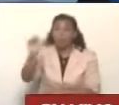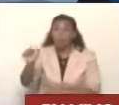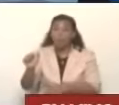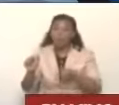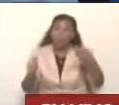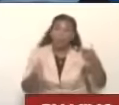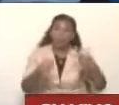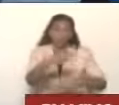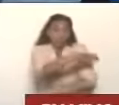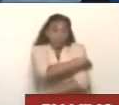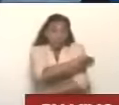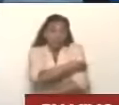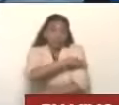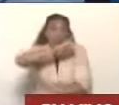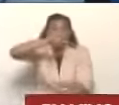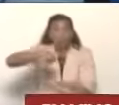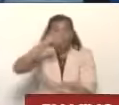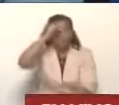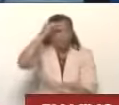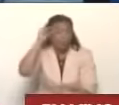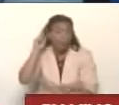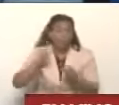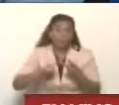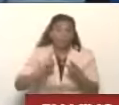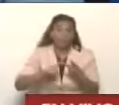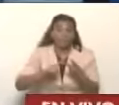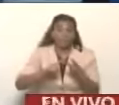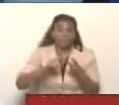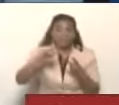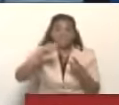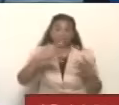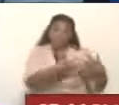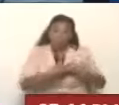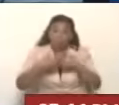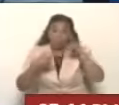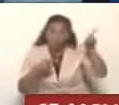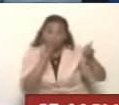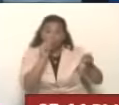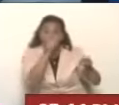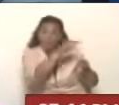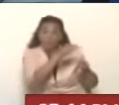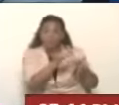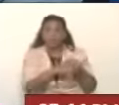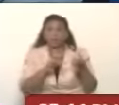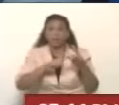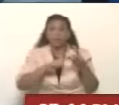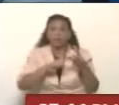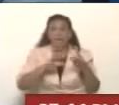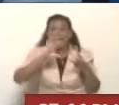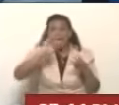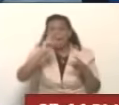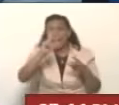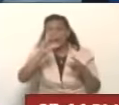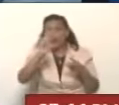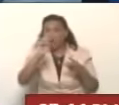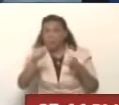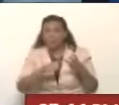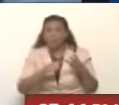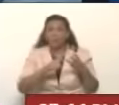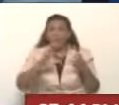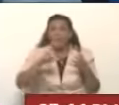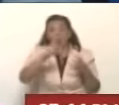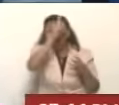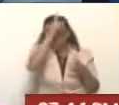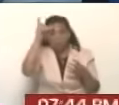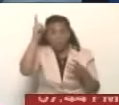de la extrema derecha como Julio Borges, como Jane Story, como Carlos Vecchio, como